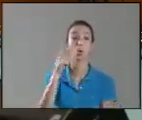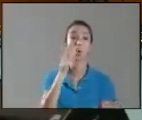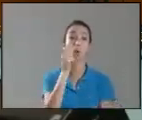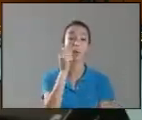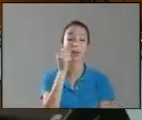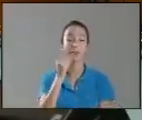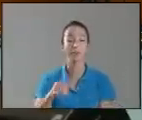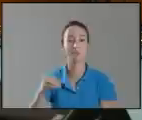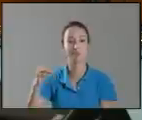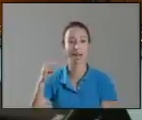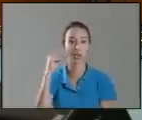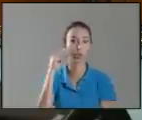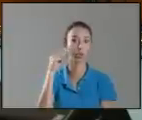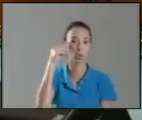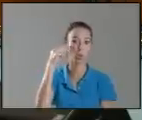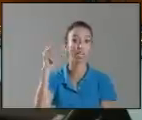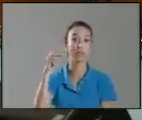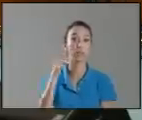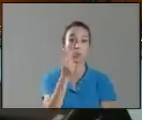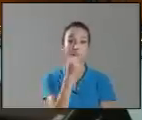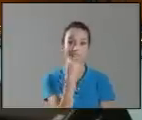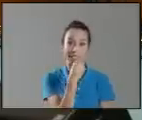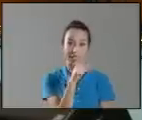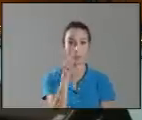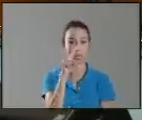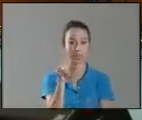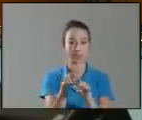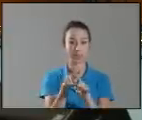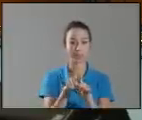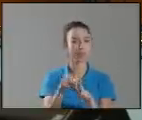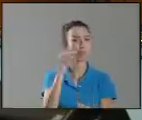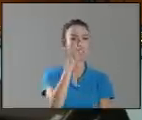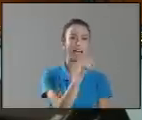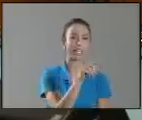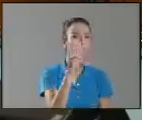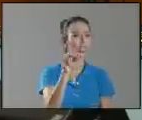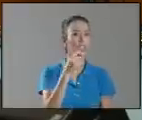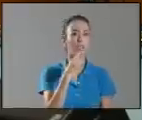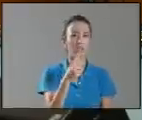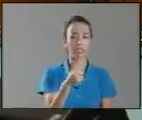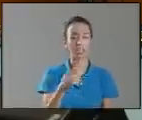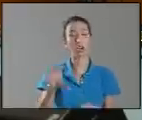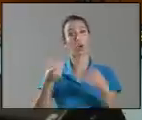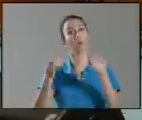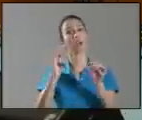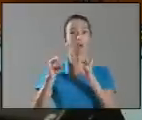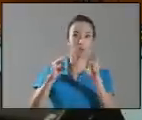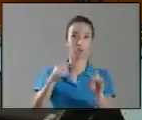los hombres tienen que llegar a la condición de un hombre maduro y las mujeres de una mujer madura.